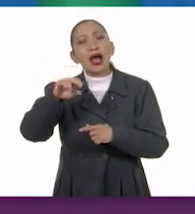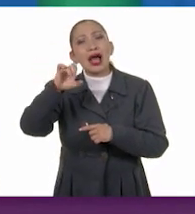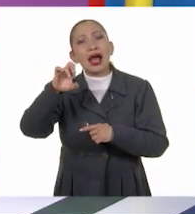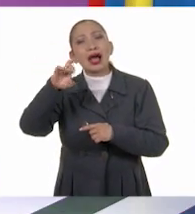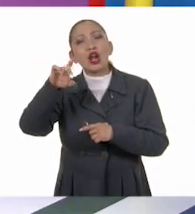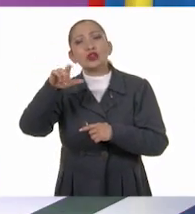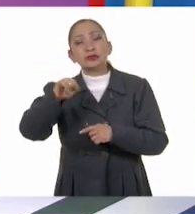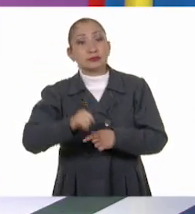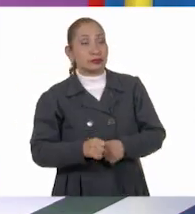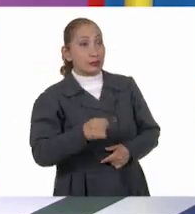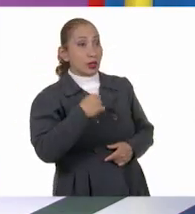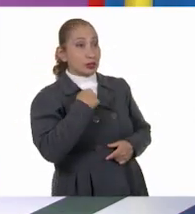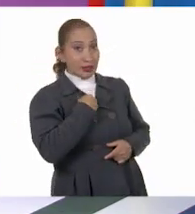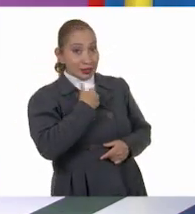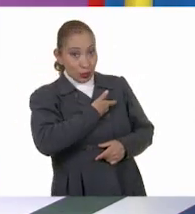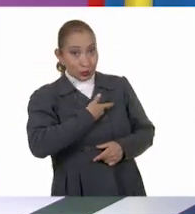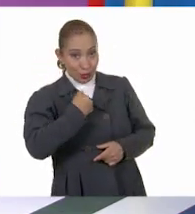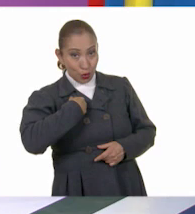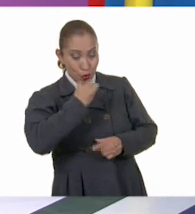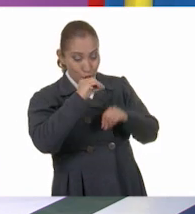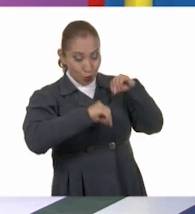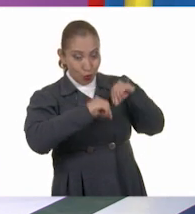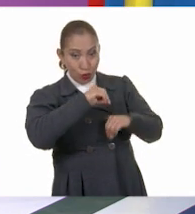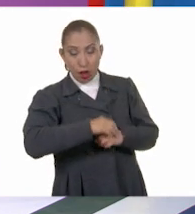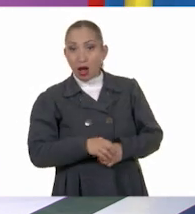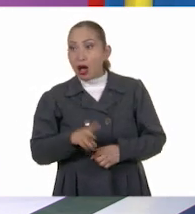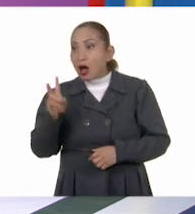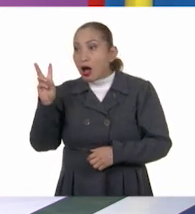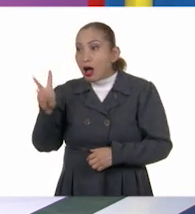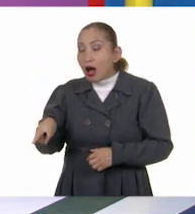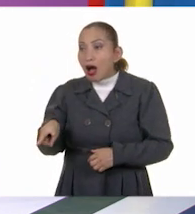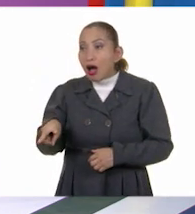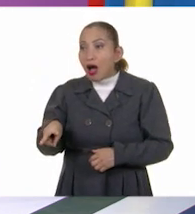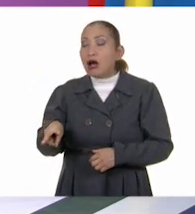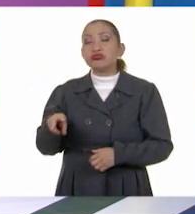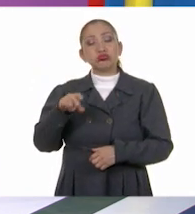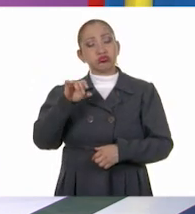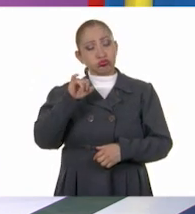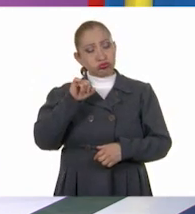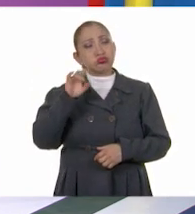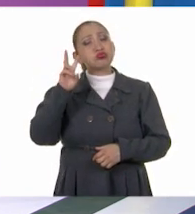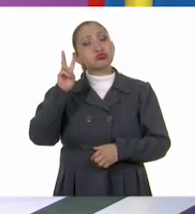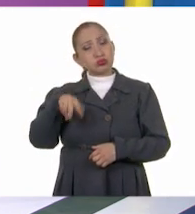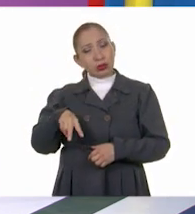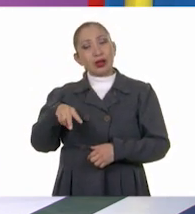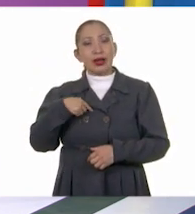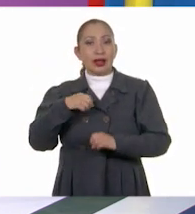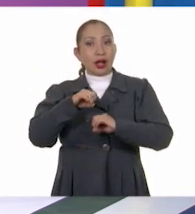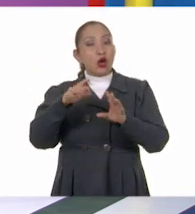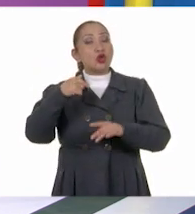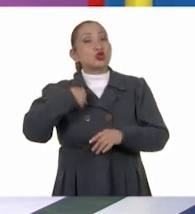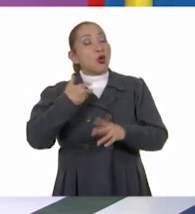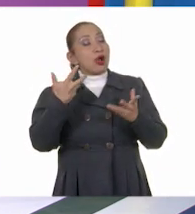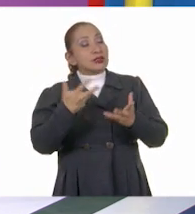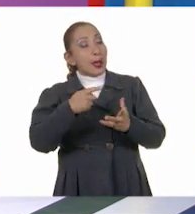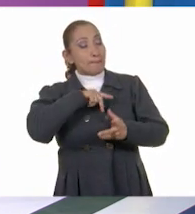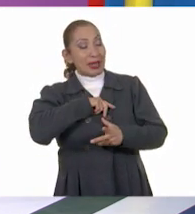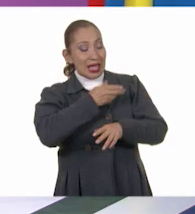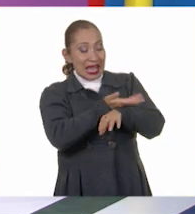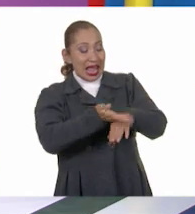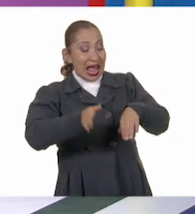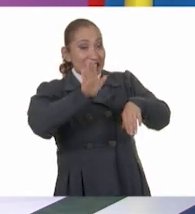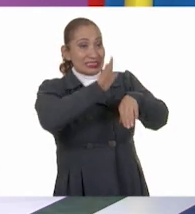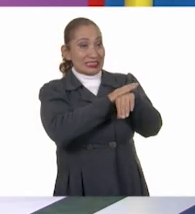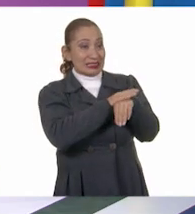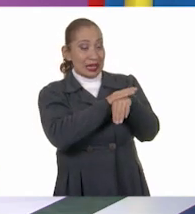Carlos? ¿Te gustó, Raulito? Yo lo hice. ¿De verdad? Sí, de verdad. ¡Wow! Claro que sí. Lo hice con uno de mis